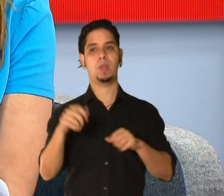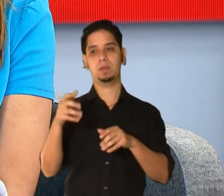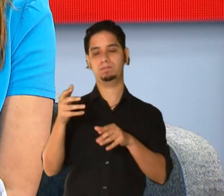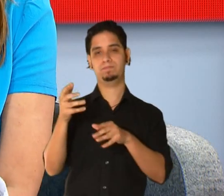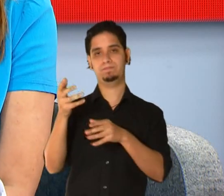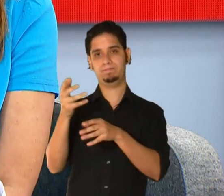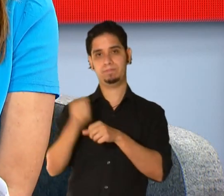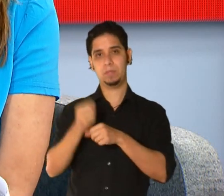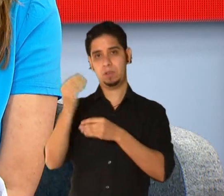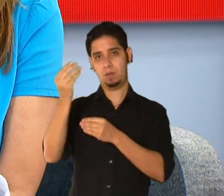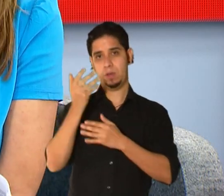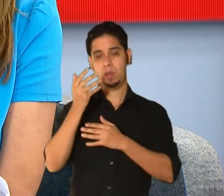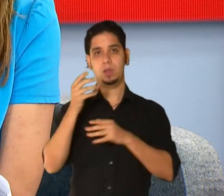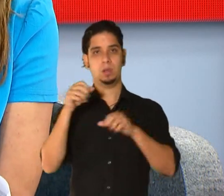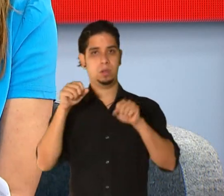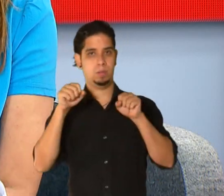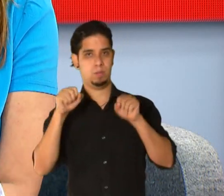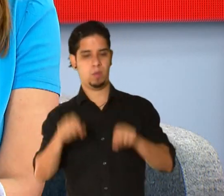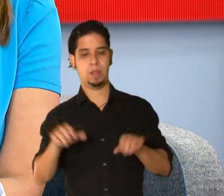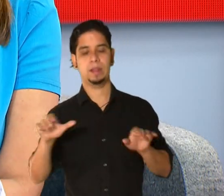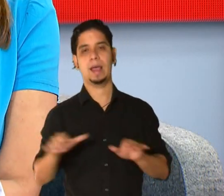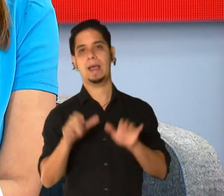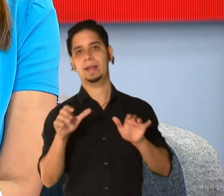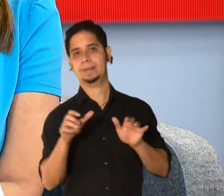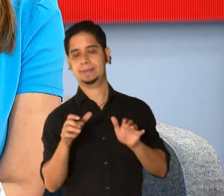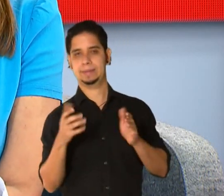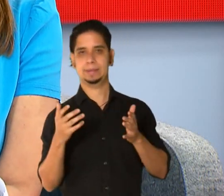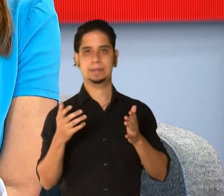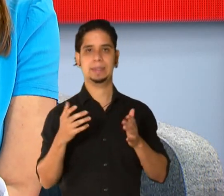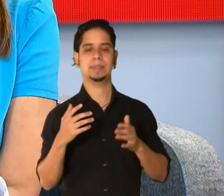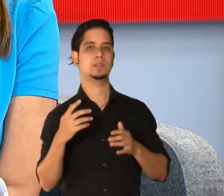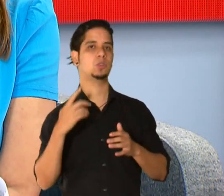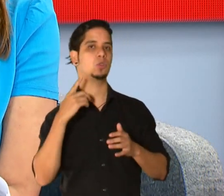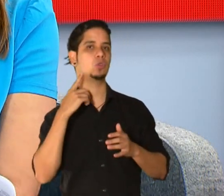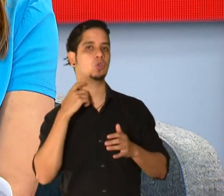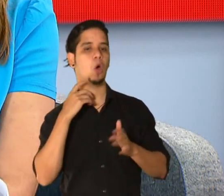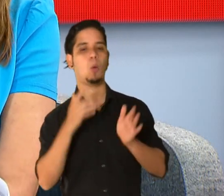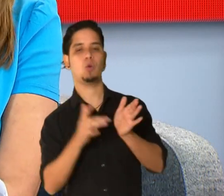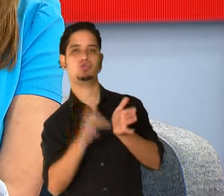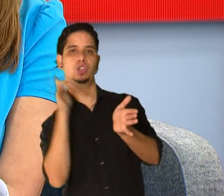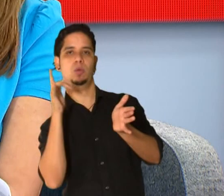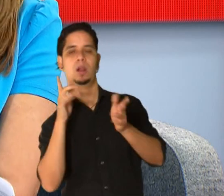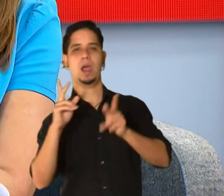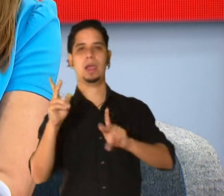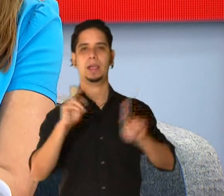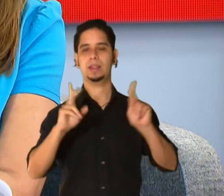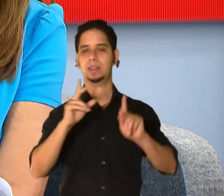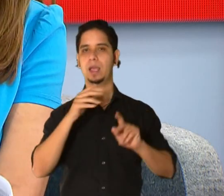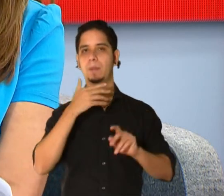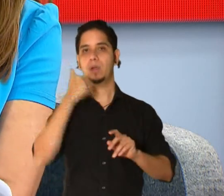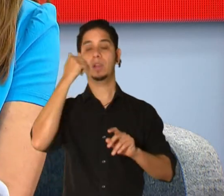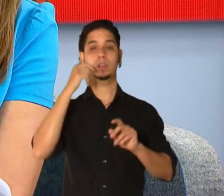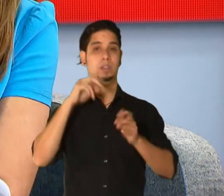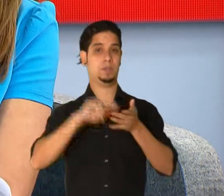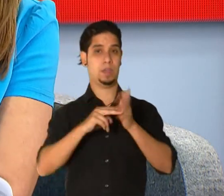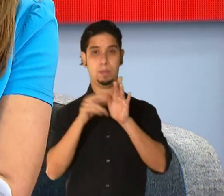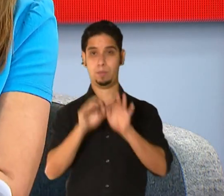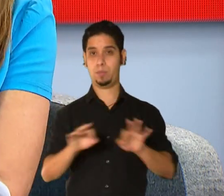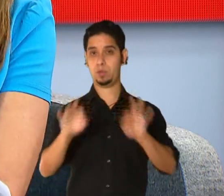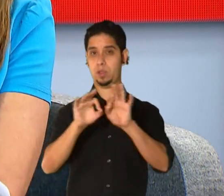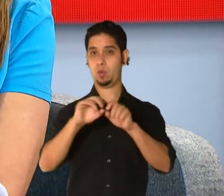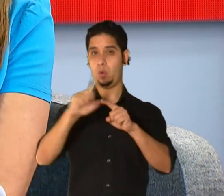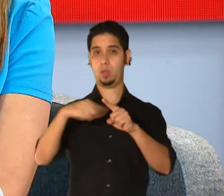información y poder hacer timos o fraude, sobre todo a la población de la tercera edad. Así que es importante que verifiquen que cuando ustedes lleguen